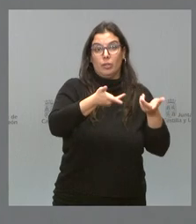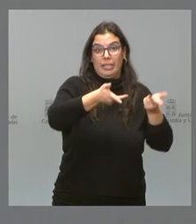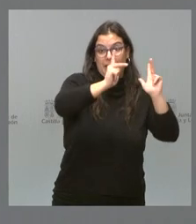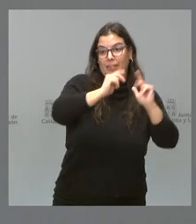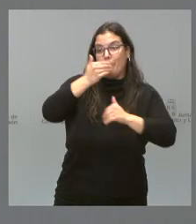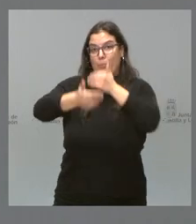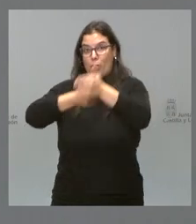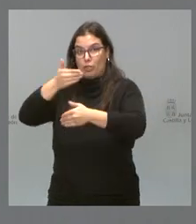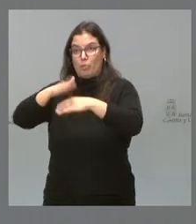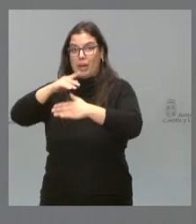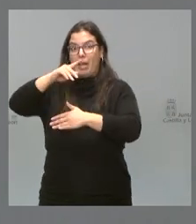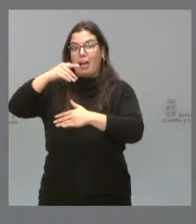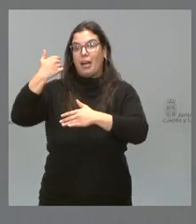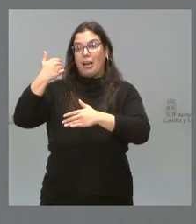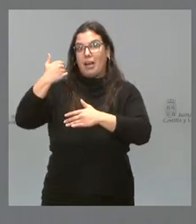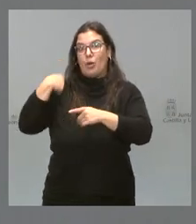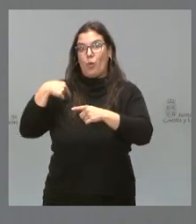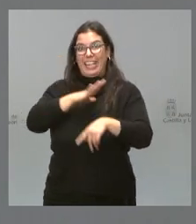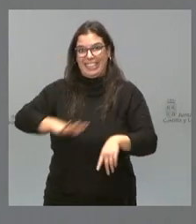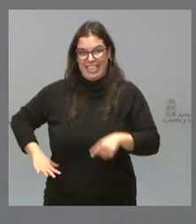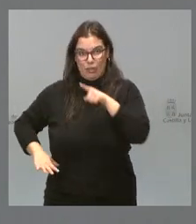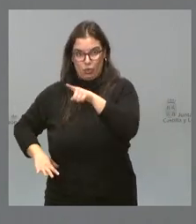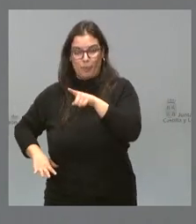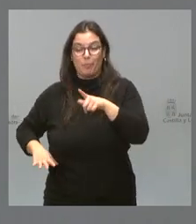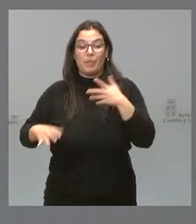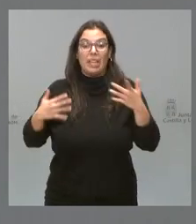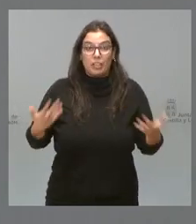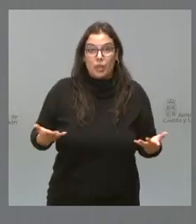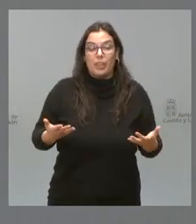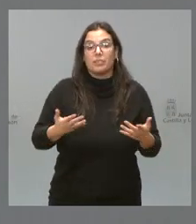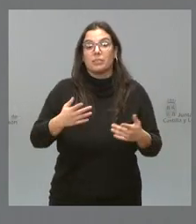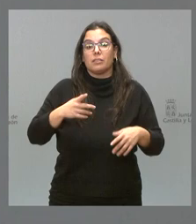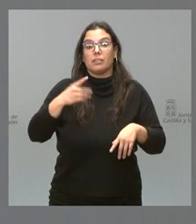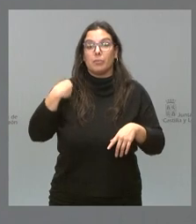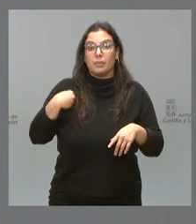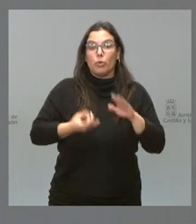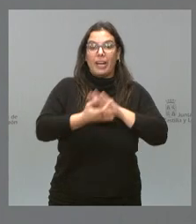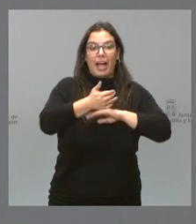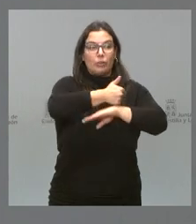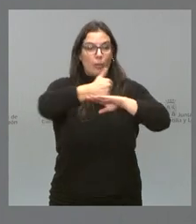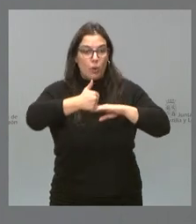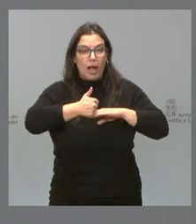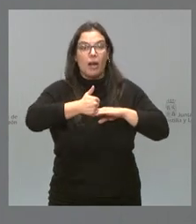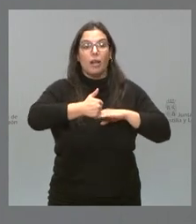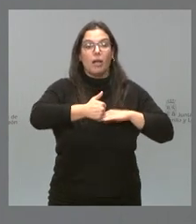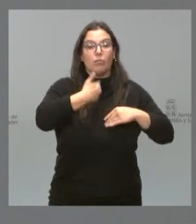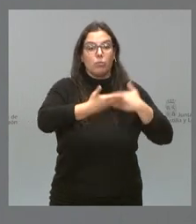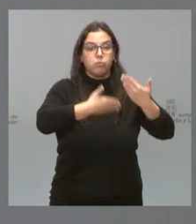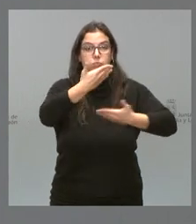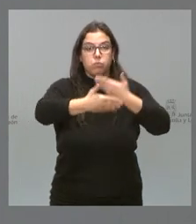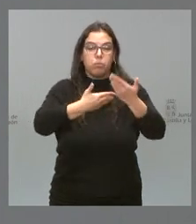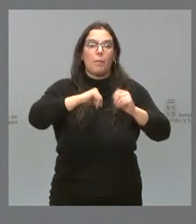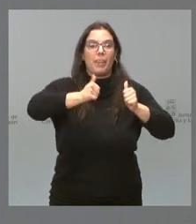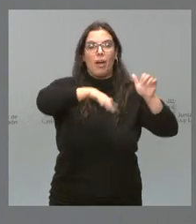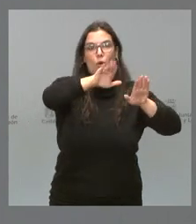lo correspondiente al turno libre de ese punto de vista Pues a que los tribunales se vayan constituyendo Pues habrá algún tipo de